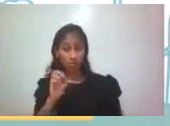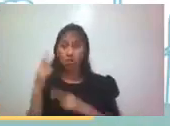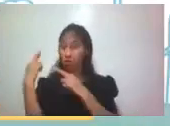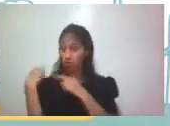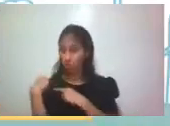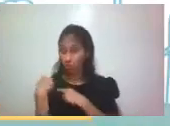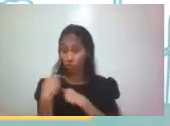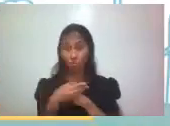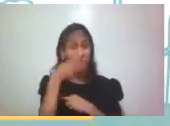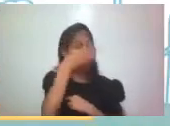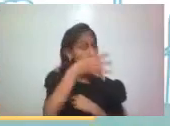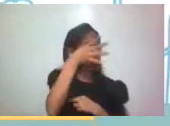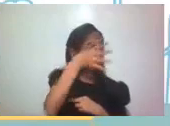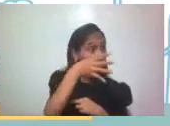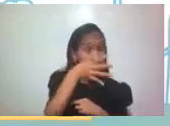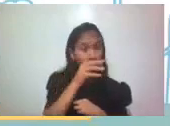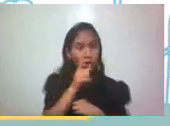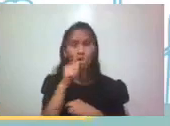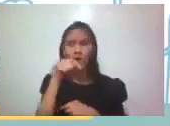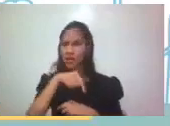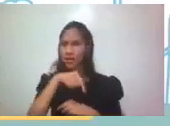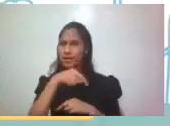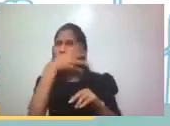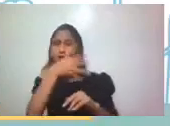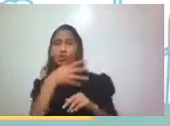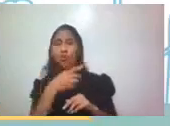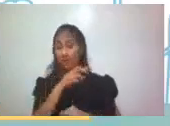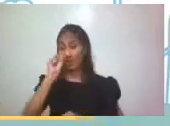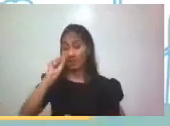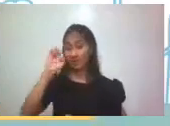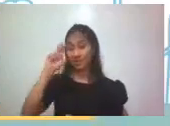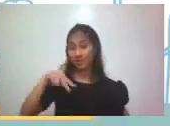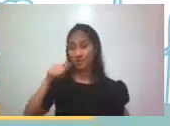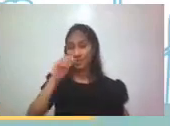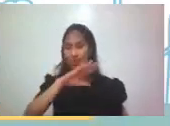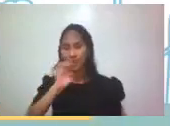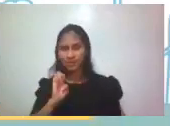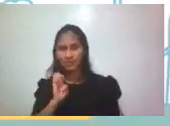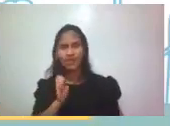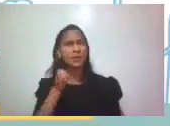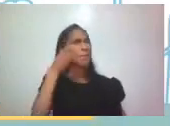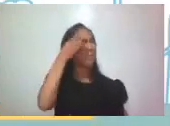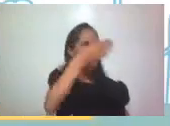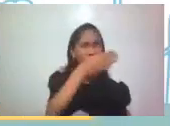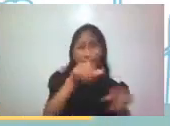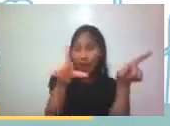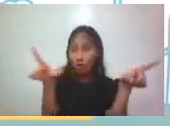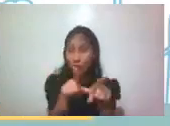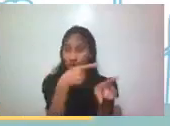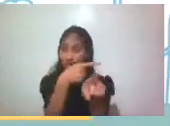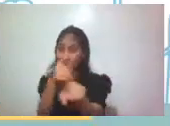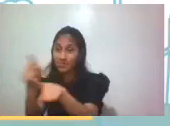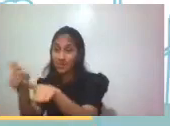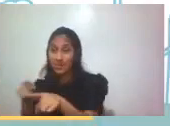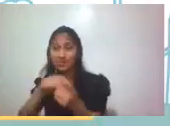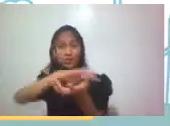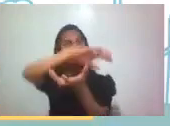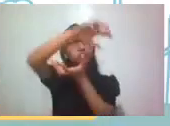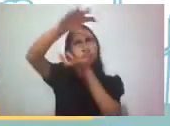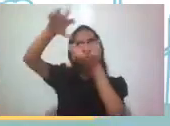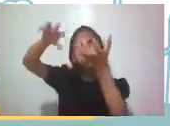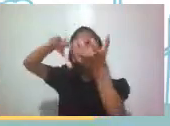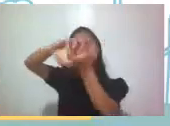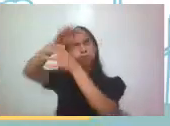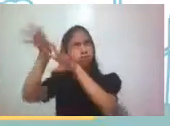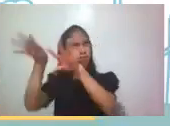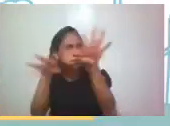en evaluar un estudio de impacto ambiental y verificar técnicamente si es que ese estudio de